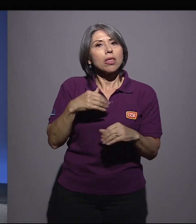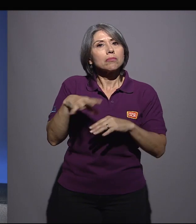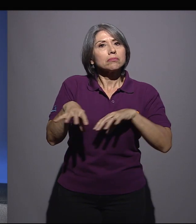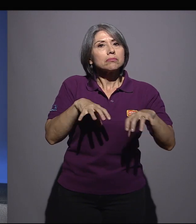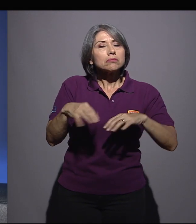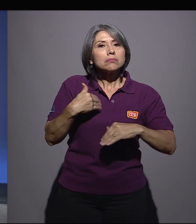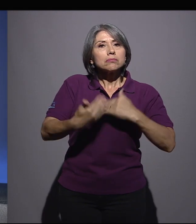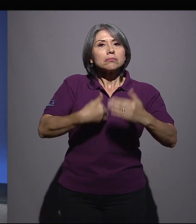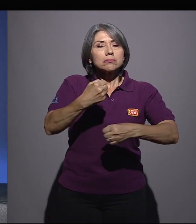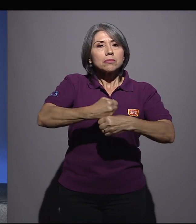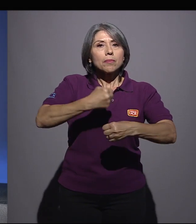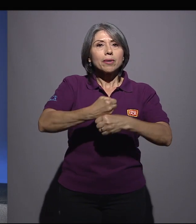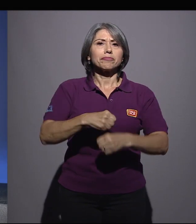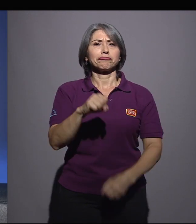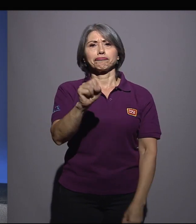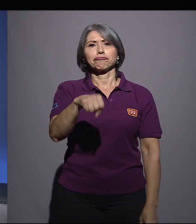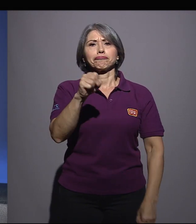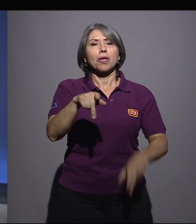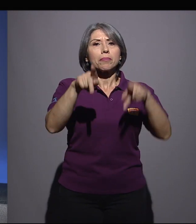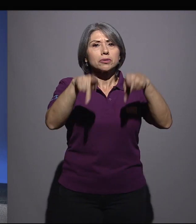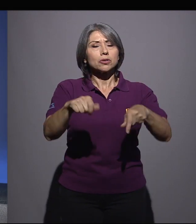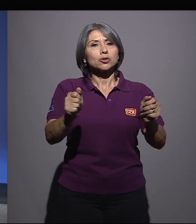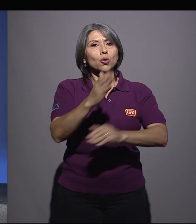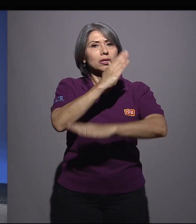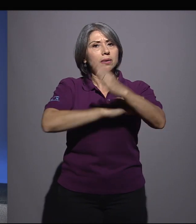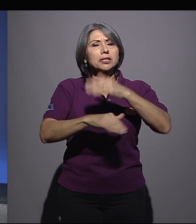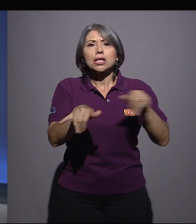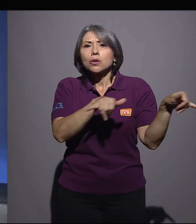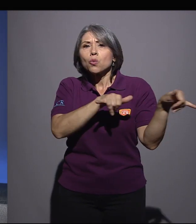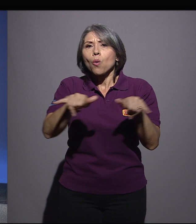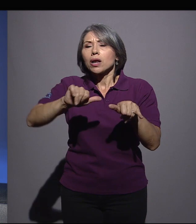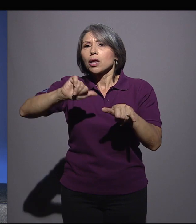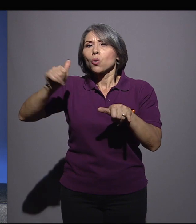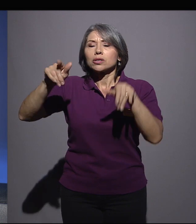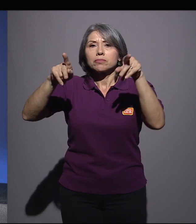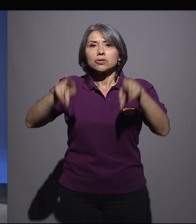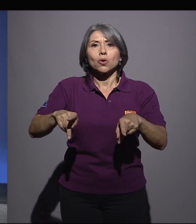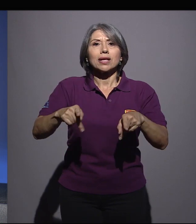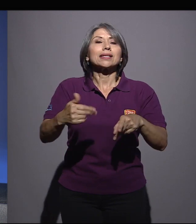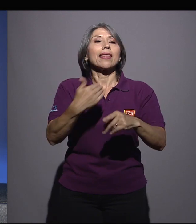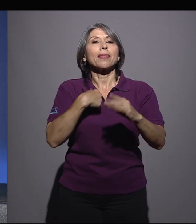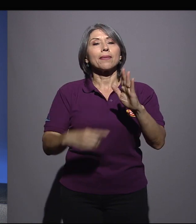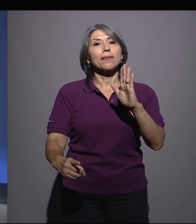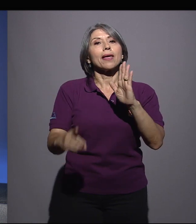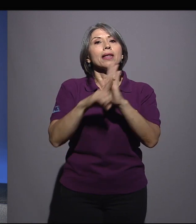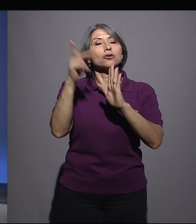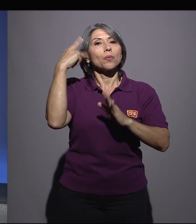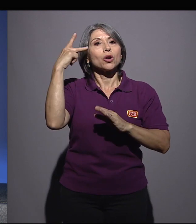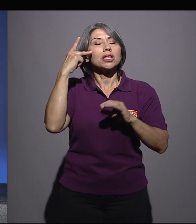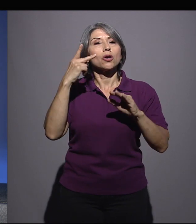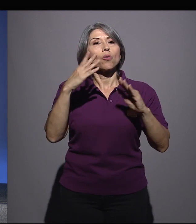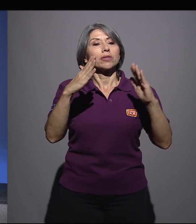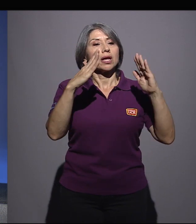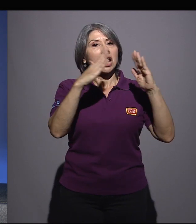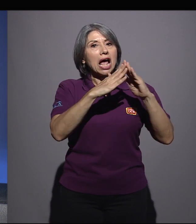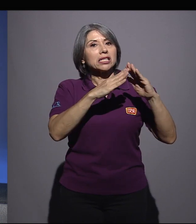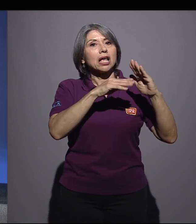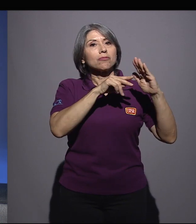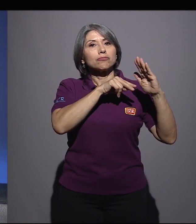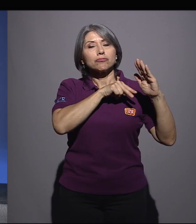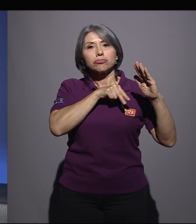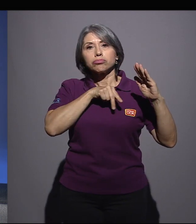con discapacidad, al igual que las demás personas, tienen ese derecho, ¿verdad?, político de salir de su casa e ir a ejercer el